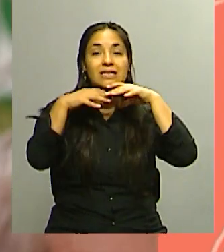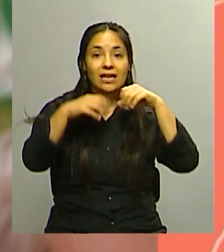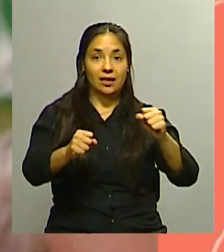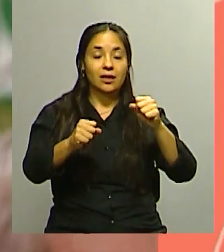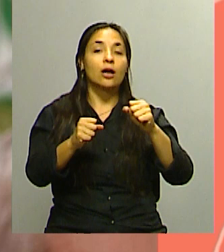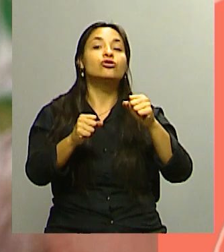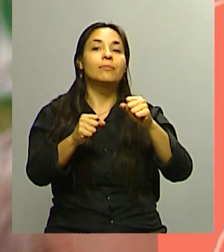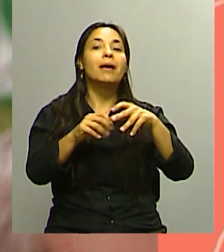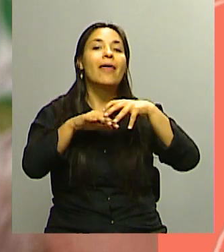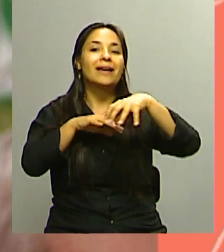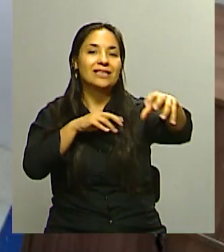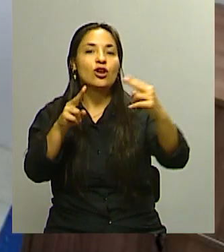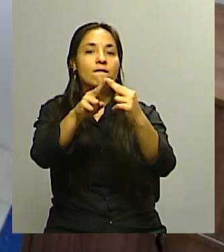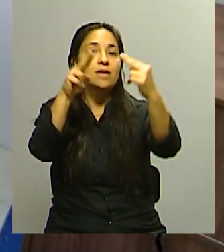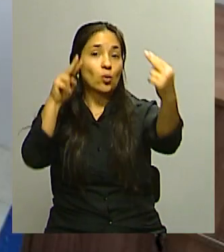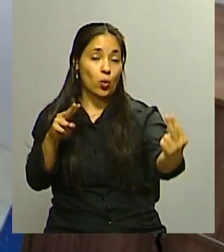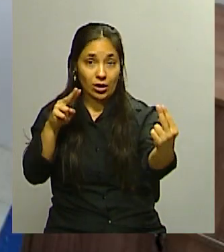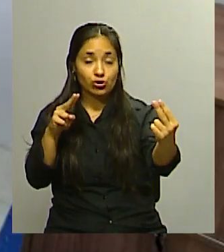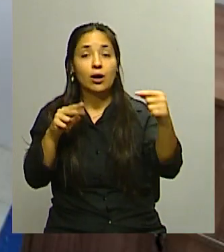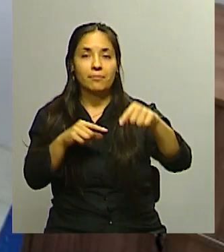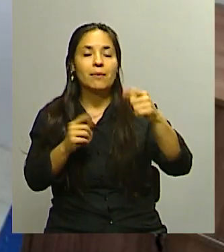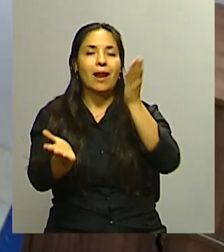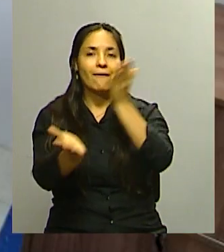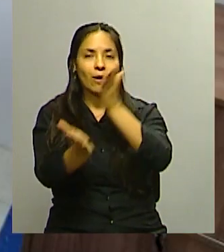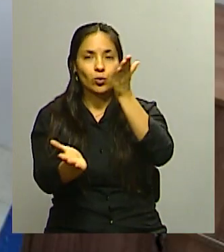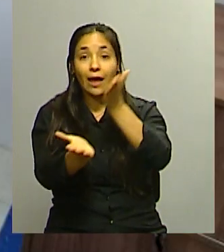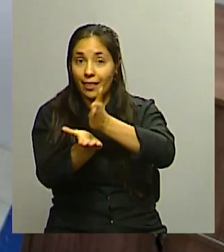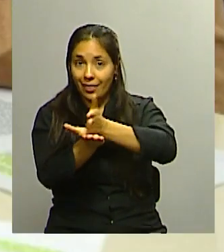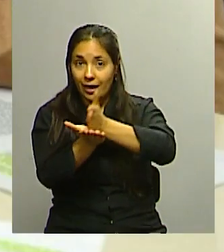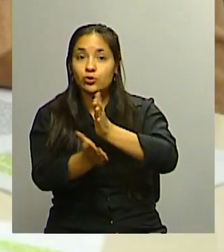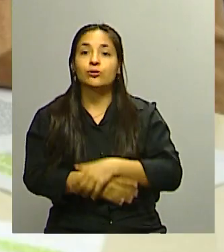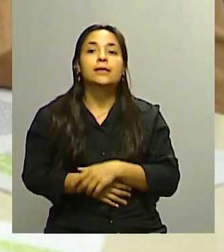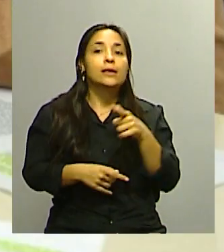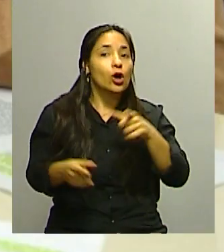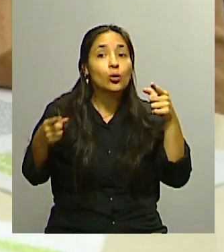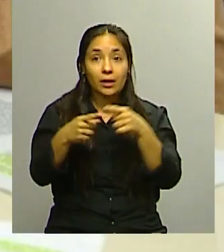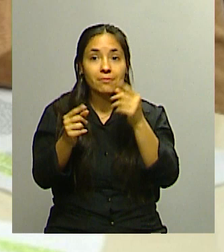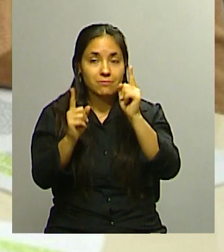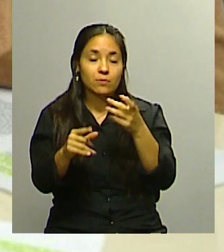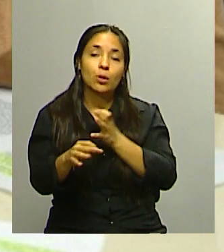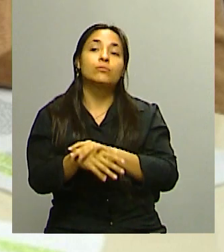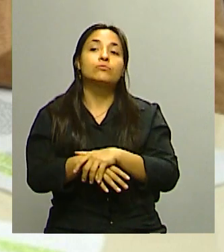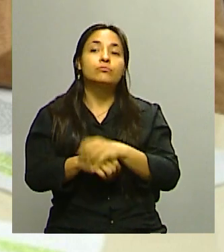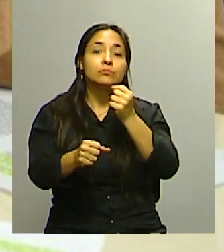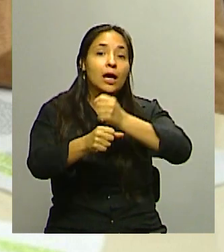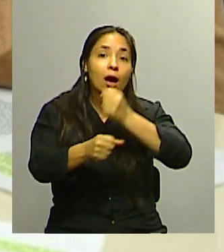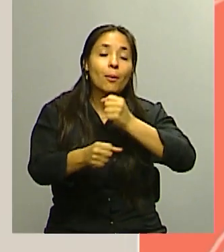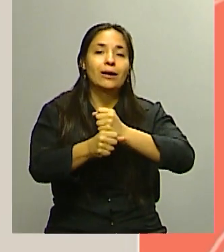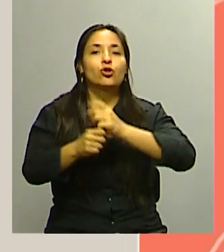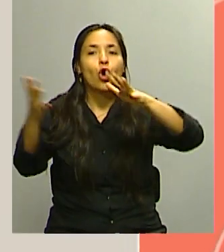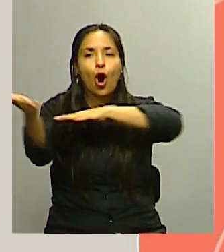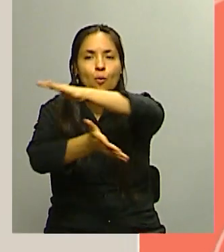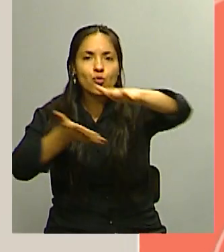Extensión y Vinculación de la Facultad de Derecho y realiza justamente este trabajo de llegar a la